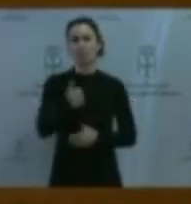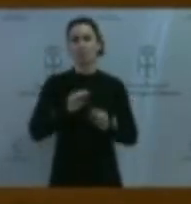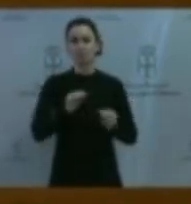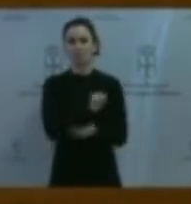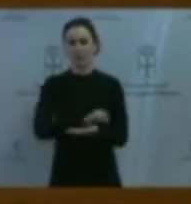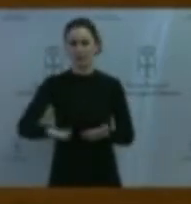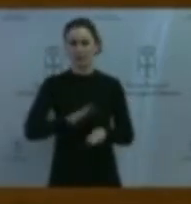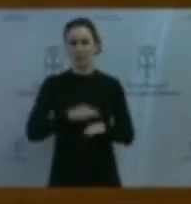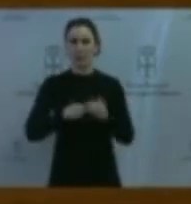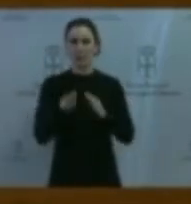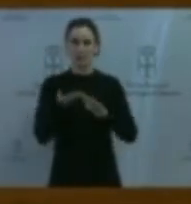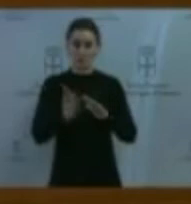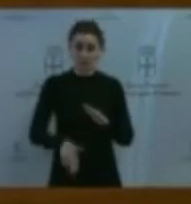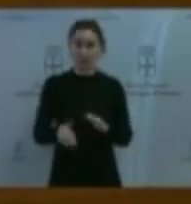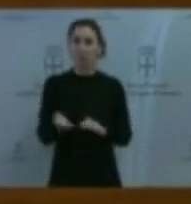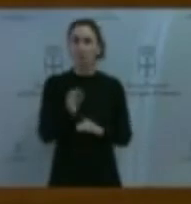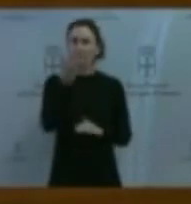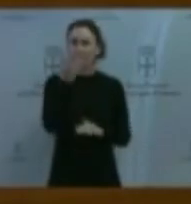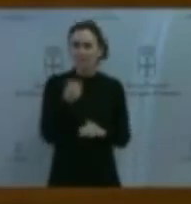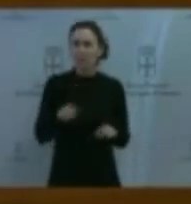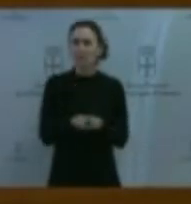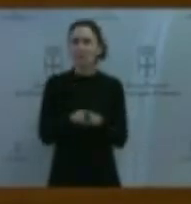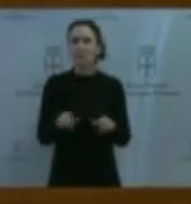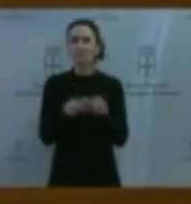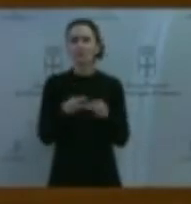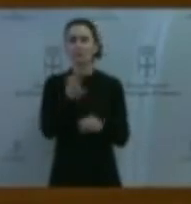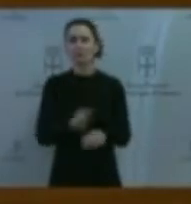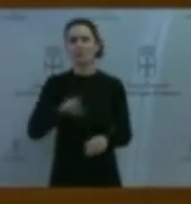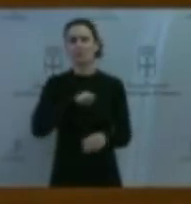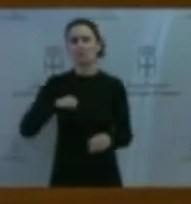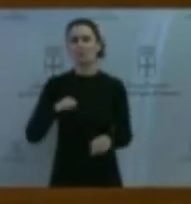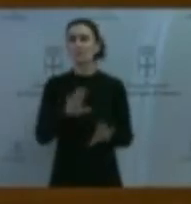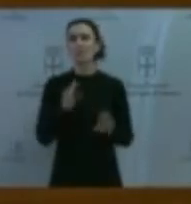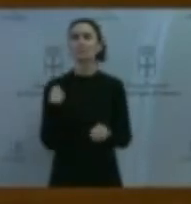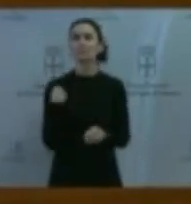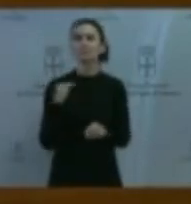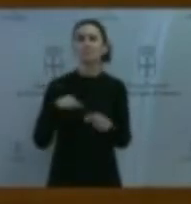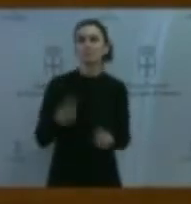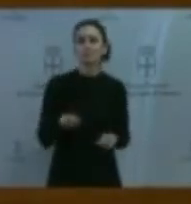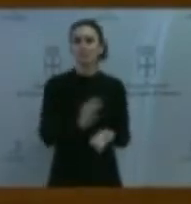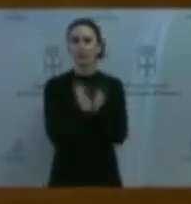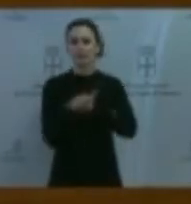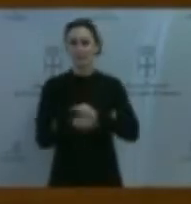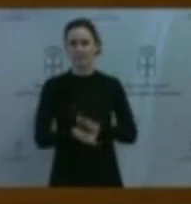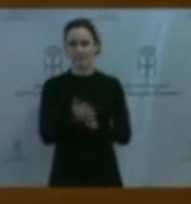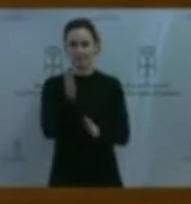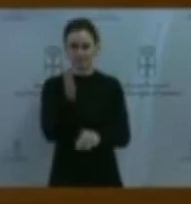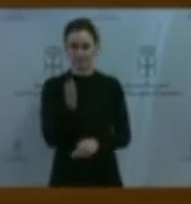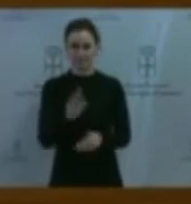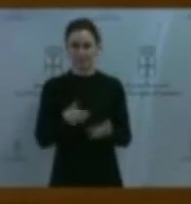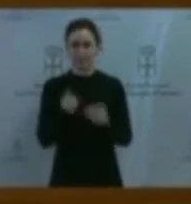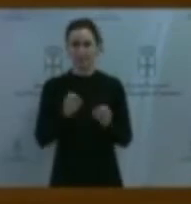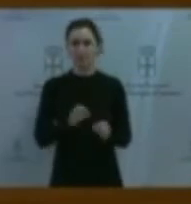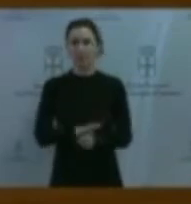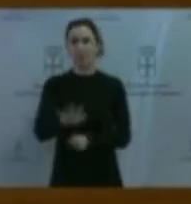avances sociales de otras comunidades y lo que nos preguntamos es ¿por qué no revertimos esa tendencia en materia legislativa? En materia legislativa